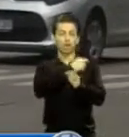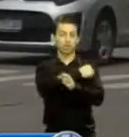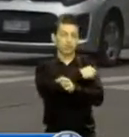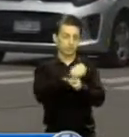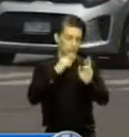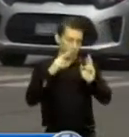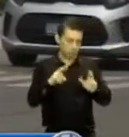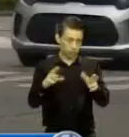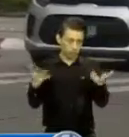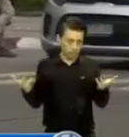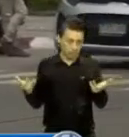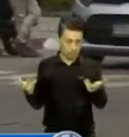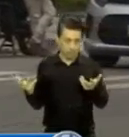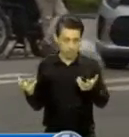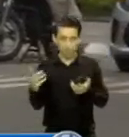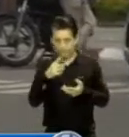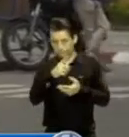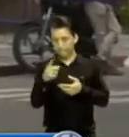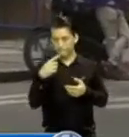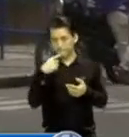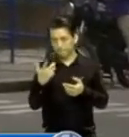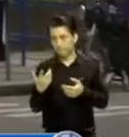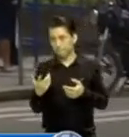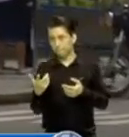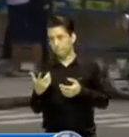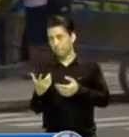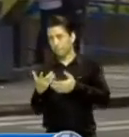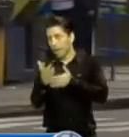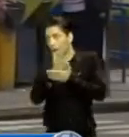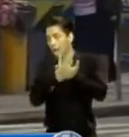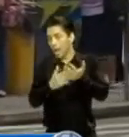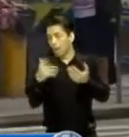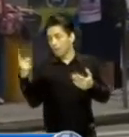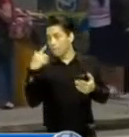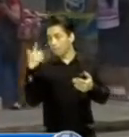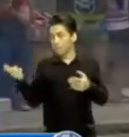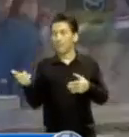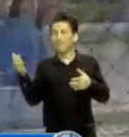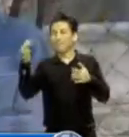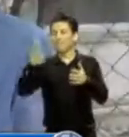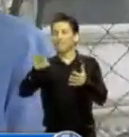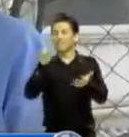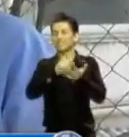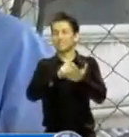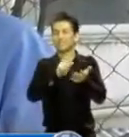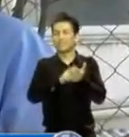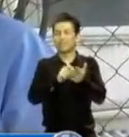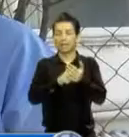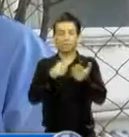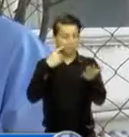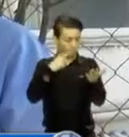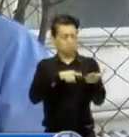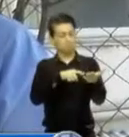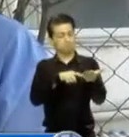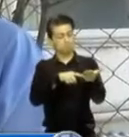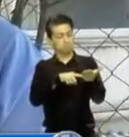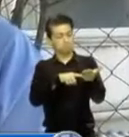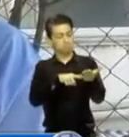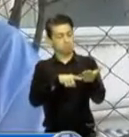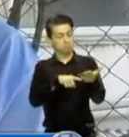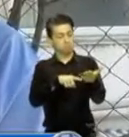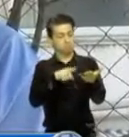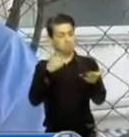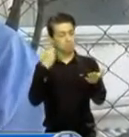persona, como bien usted lo dice, de alguna forma falsificaron lo que parecía ser un informe